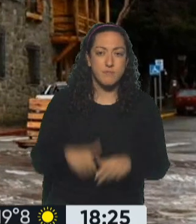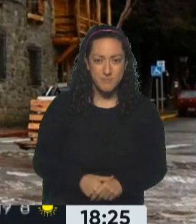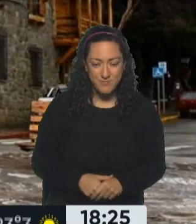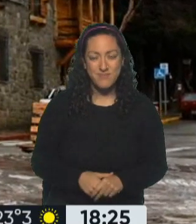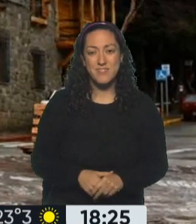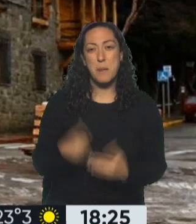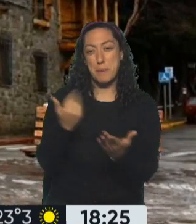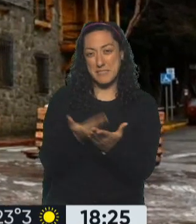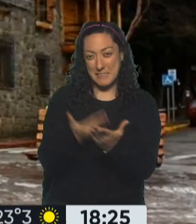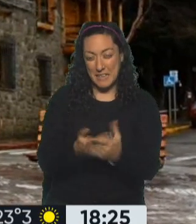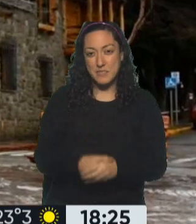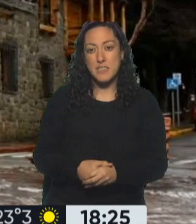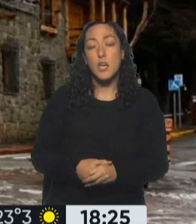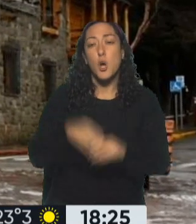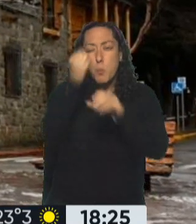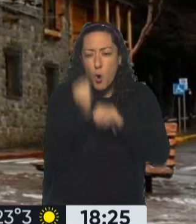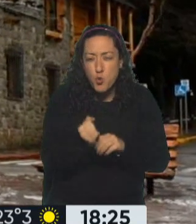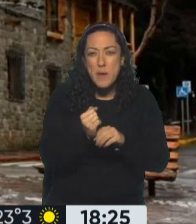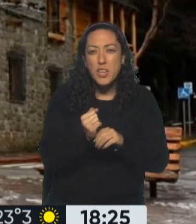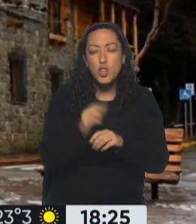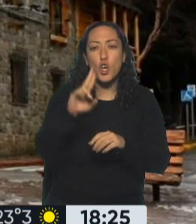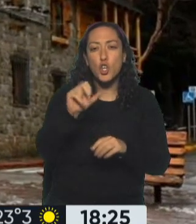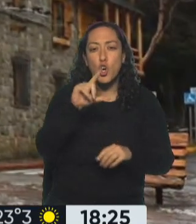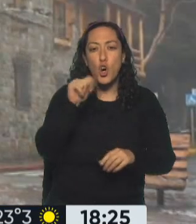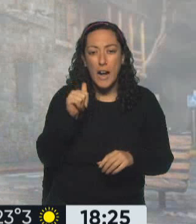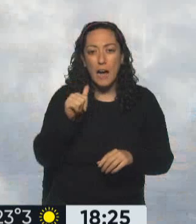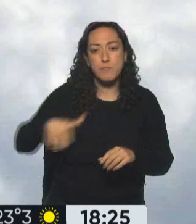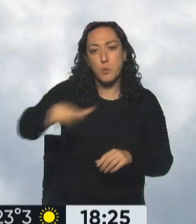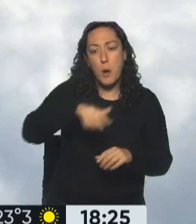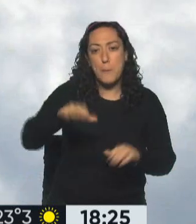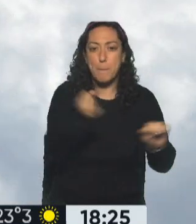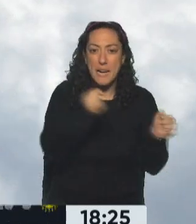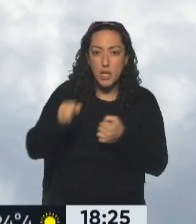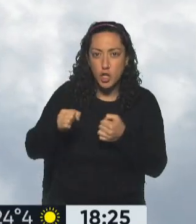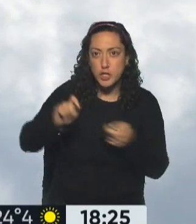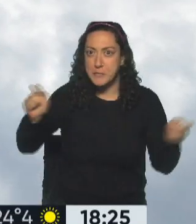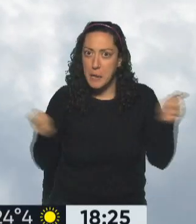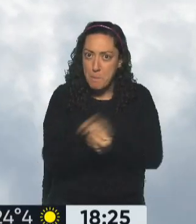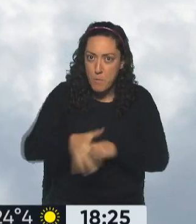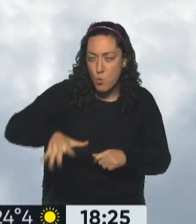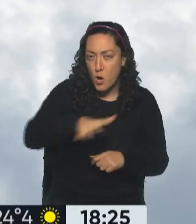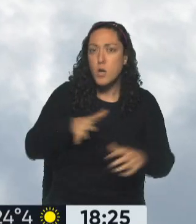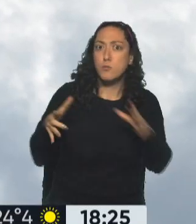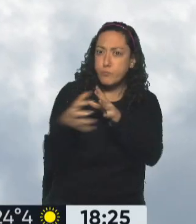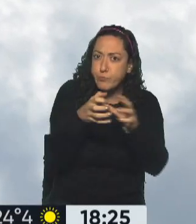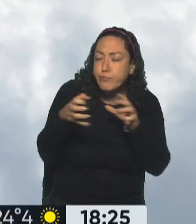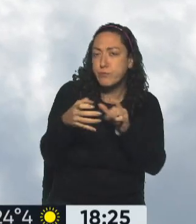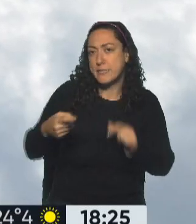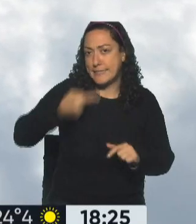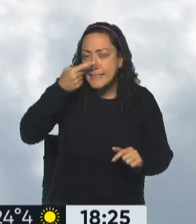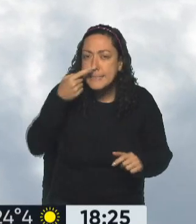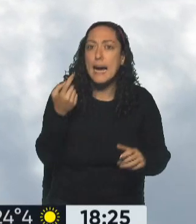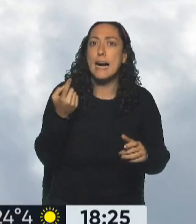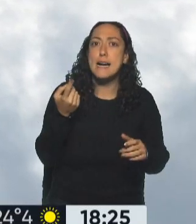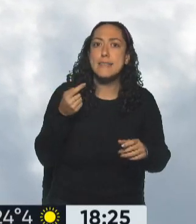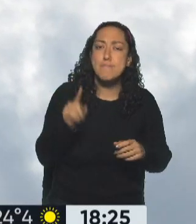El traslado del emblemático monumento de Julio Argentino Roca en Bariloche ha desatado el debate interesante y necesario sobre una